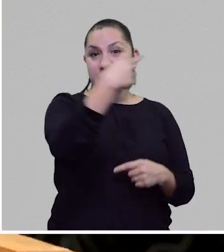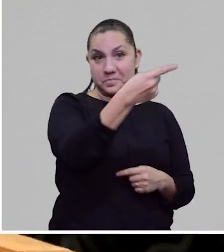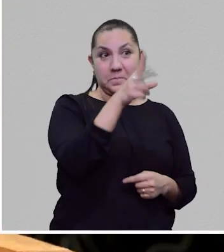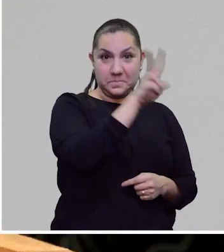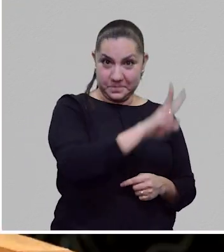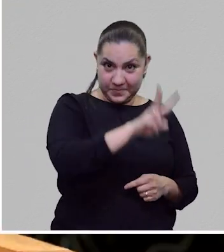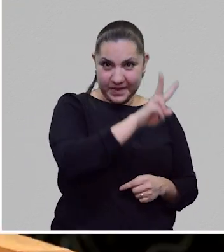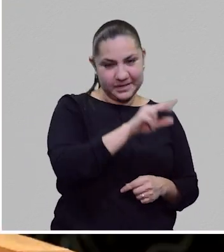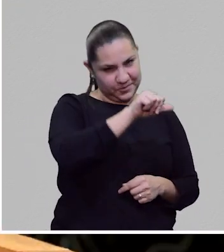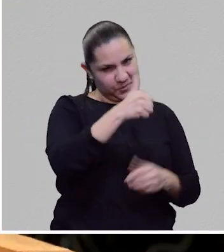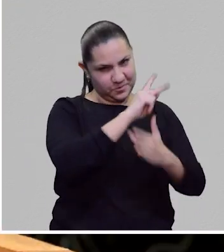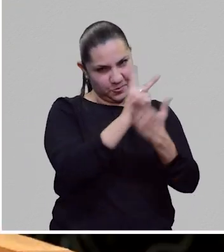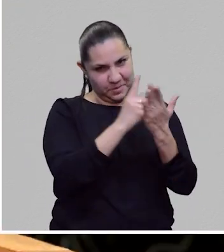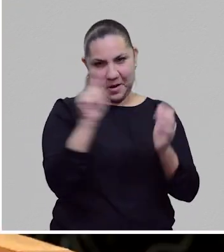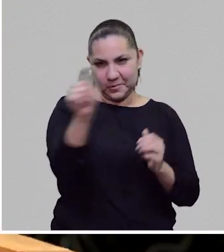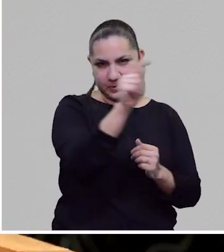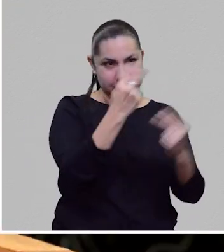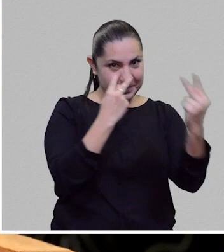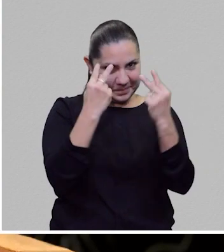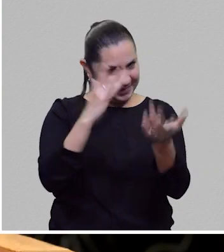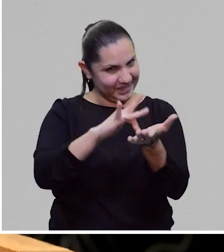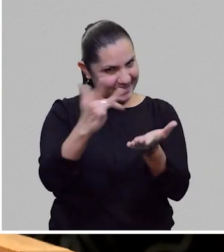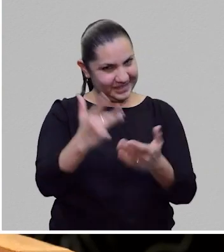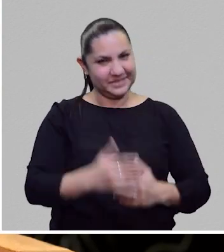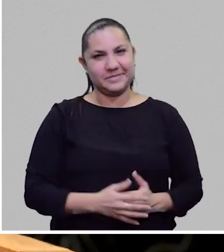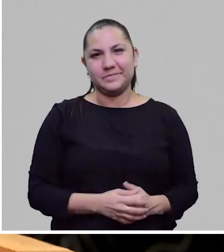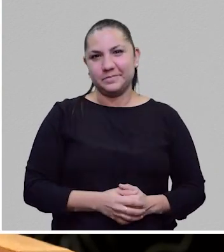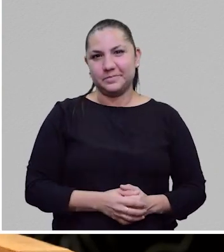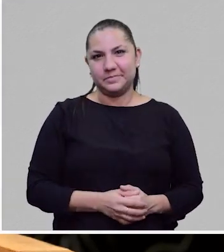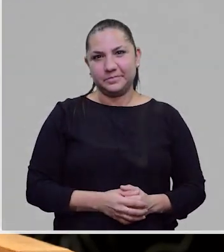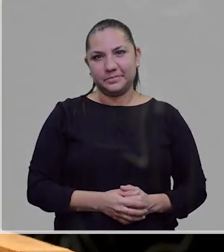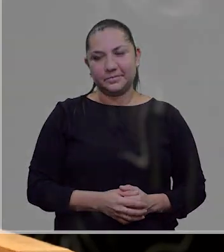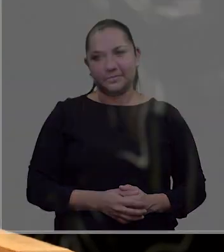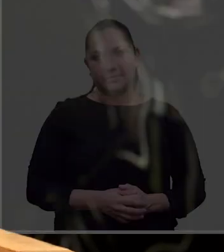Nos vemos el próximo viernes. Muchísimas gracias a todos ustedes también.